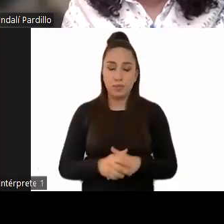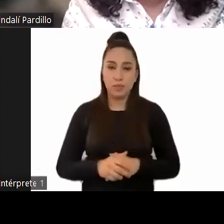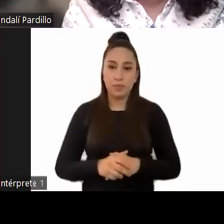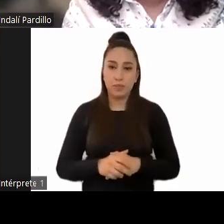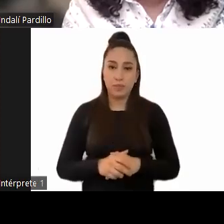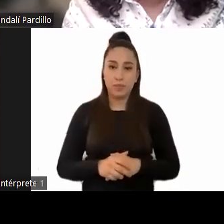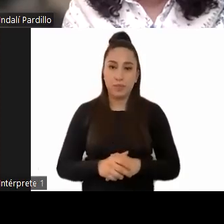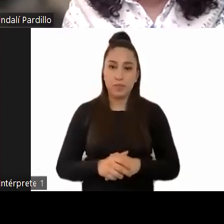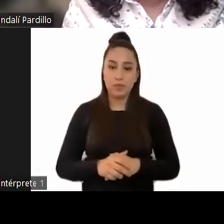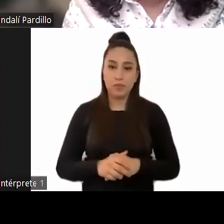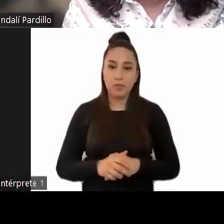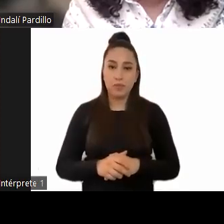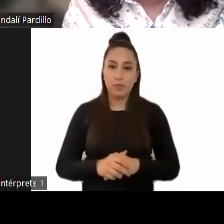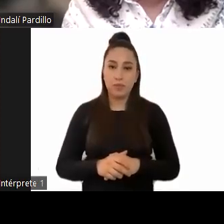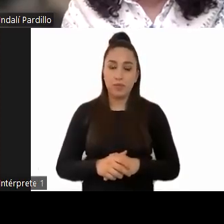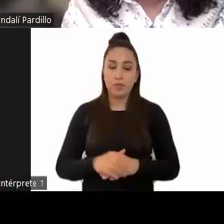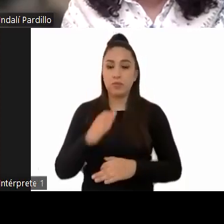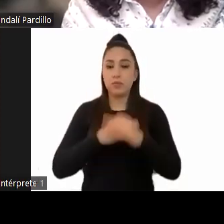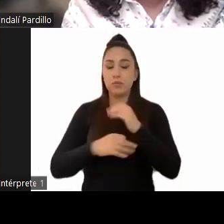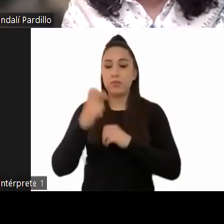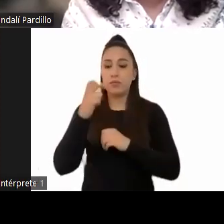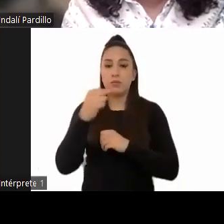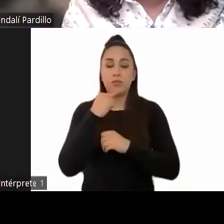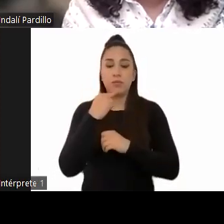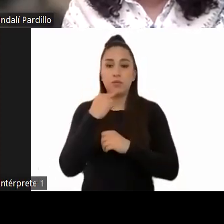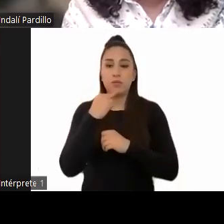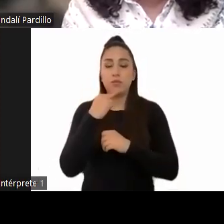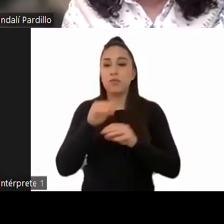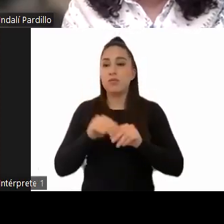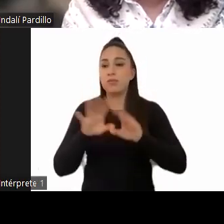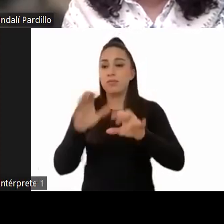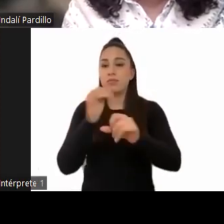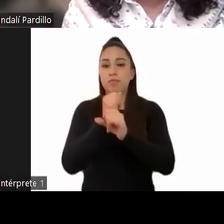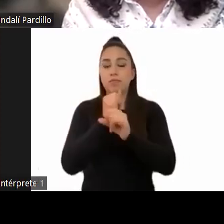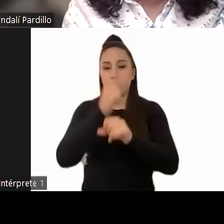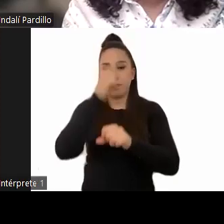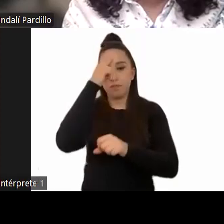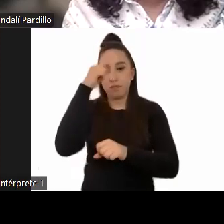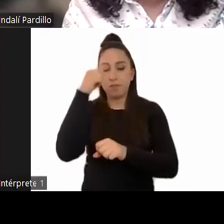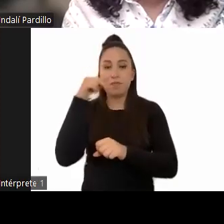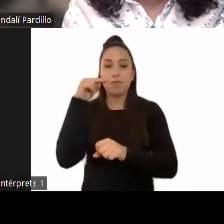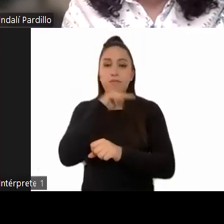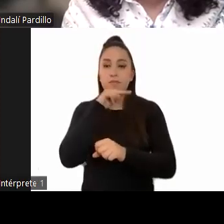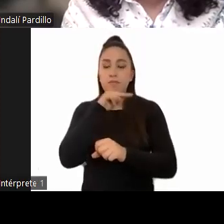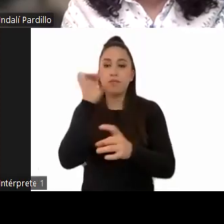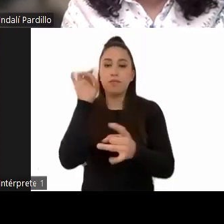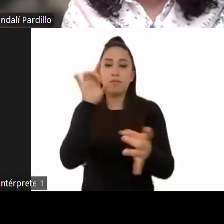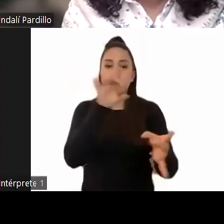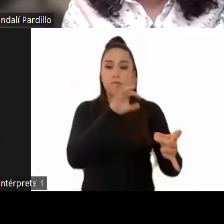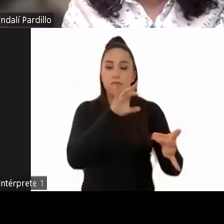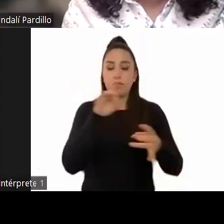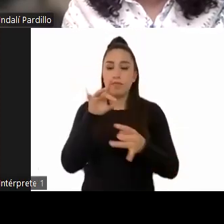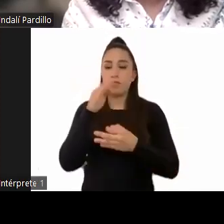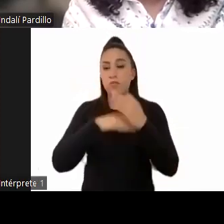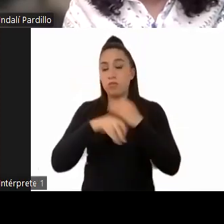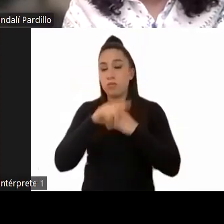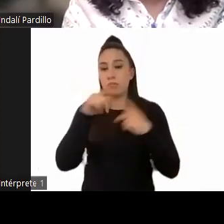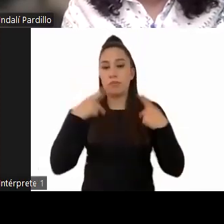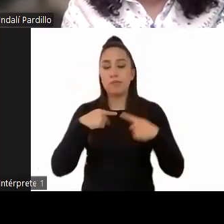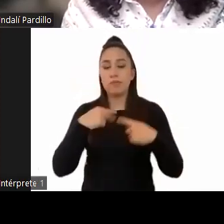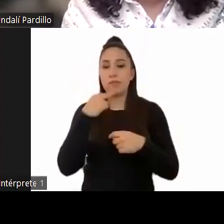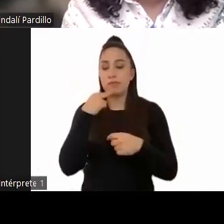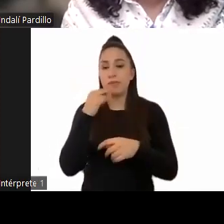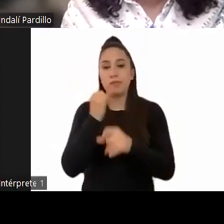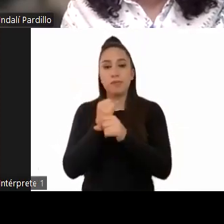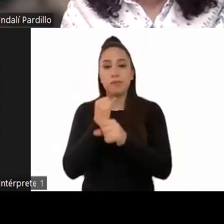mismos que se enviarán a través de los medios idóneos para que lleguen de manera expedita a la mayor cantidad de usuarios sin que estos